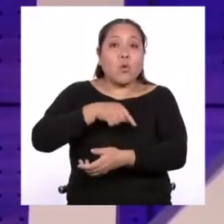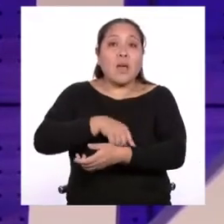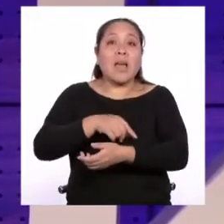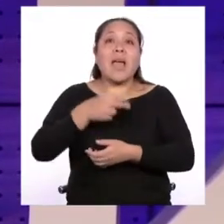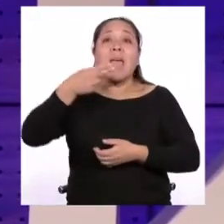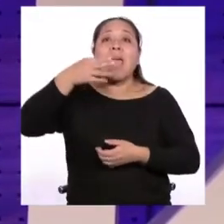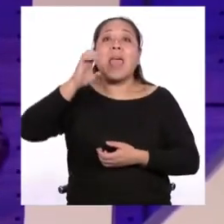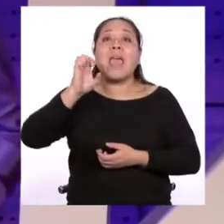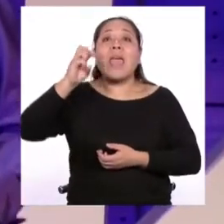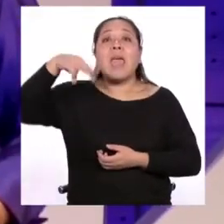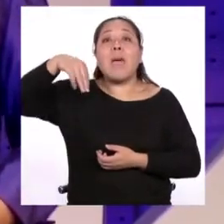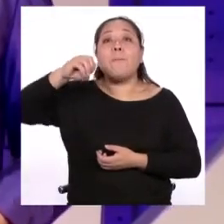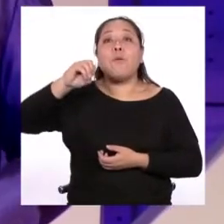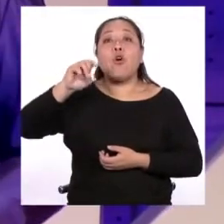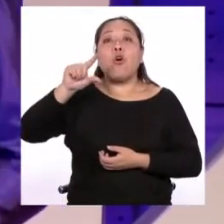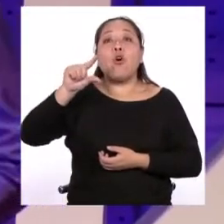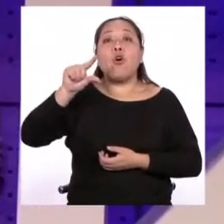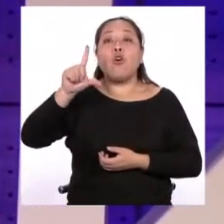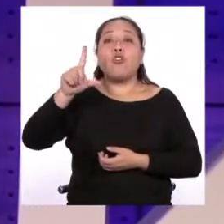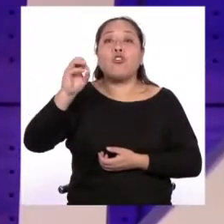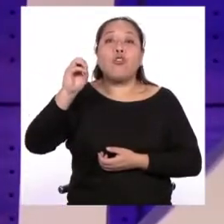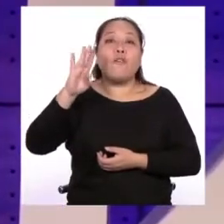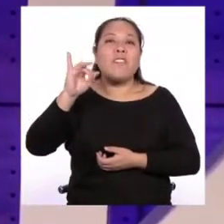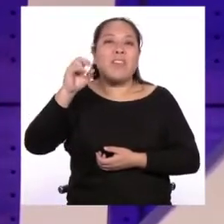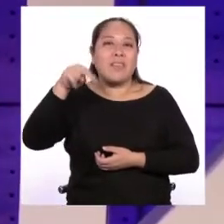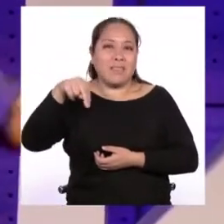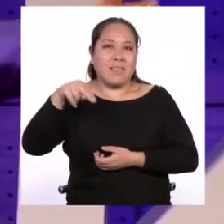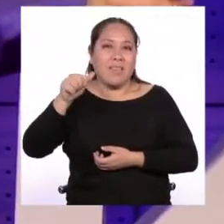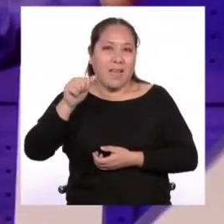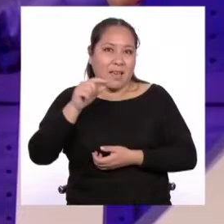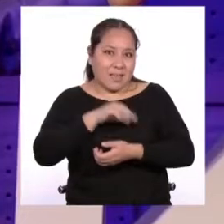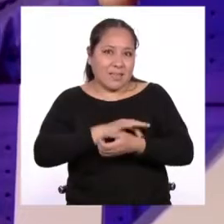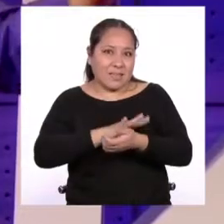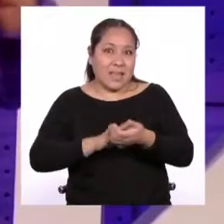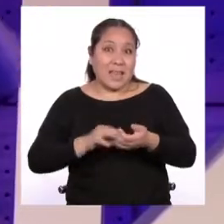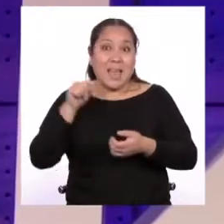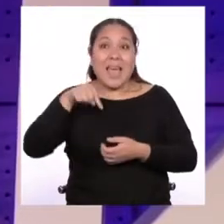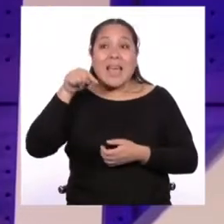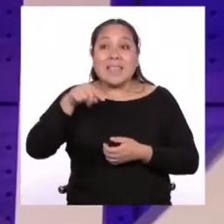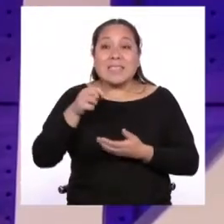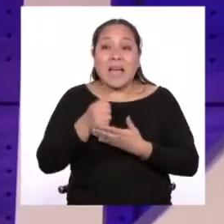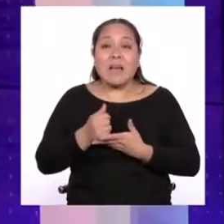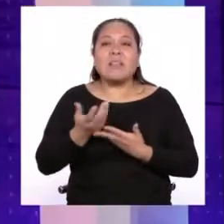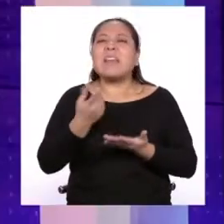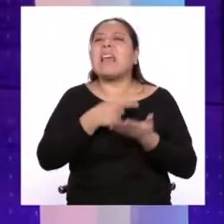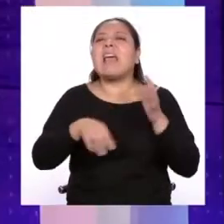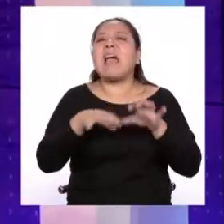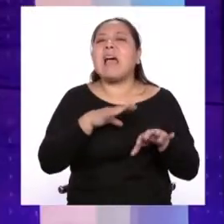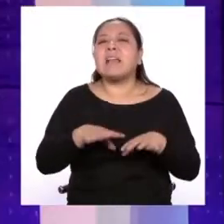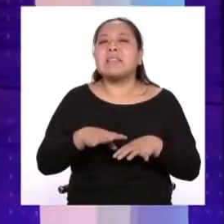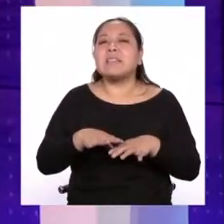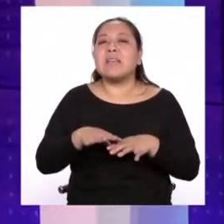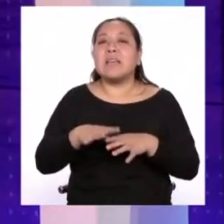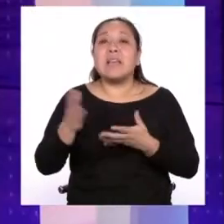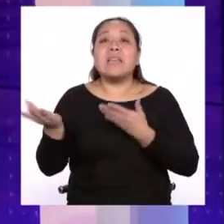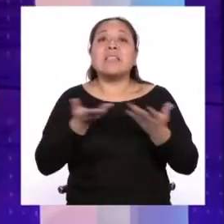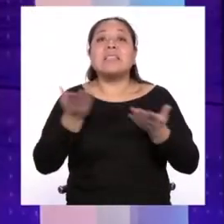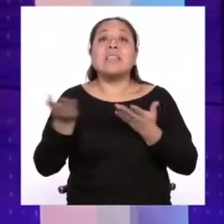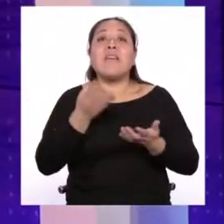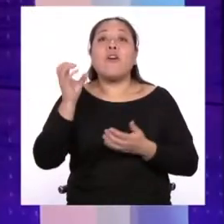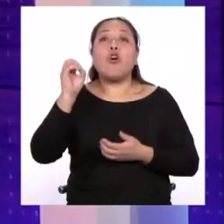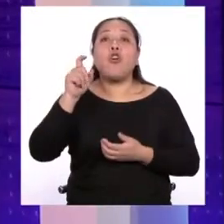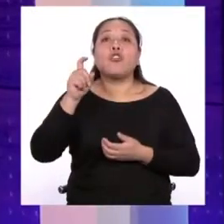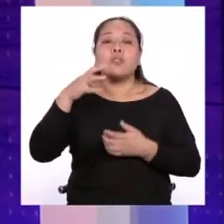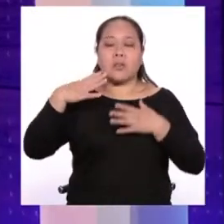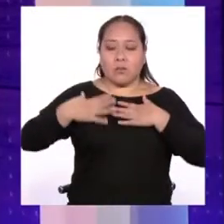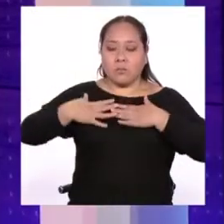tenemos. La hemoglobina es la que se encarga de transportar el oxígeno desde los pulmones a todo